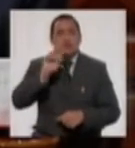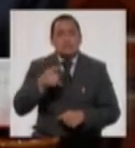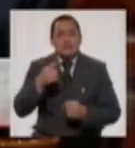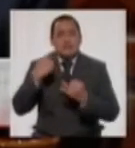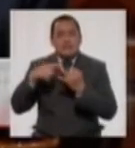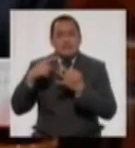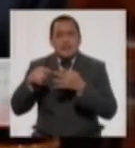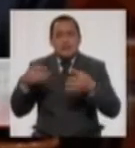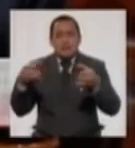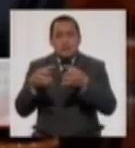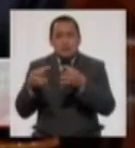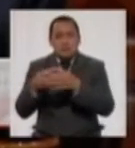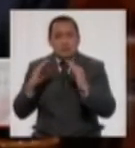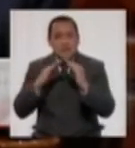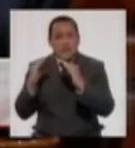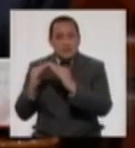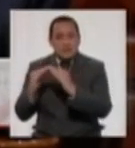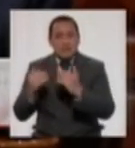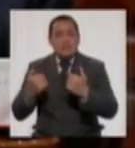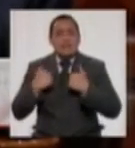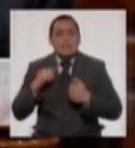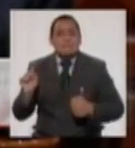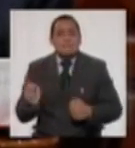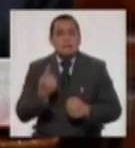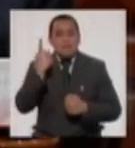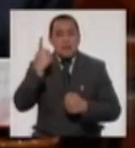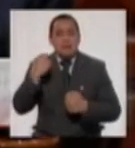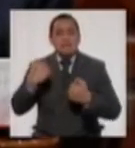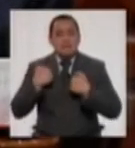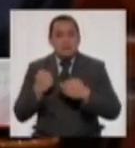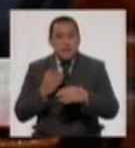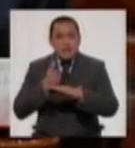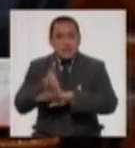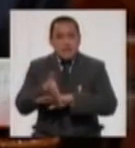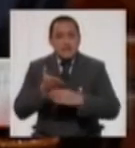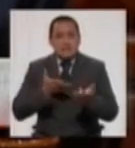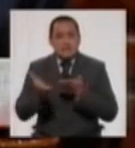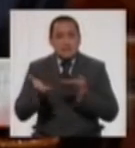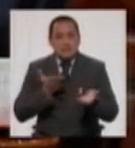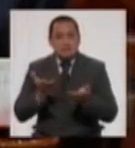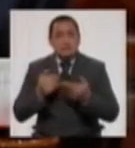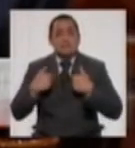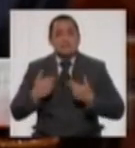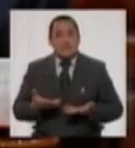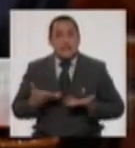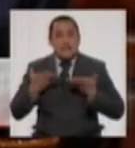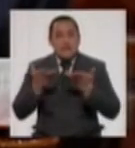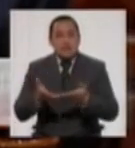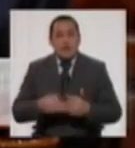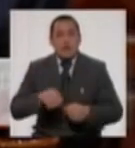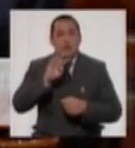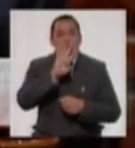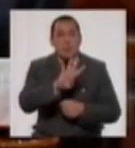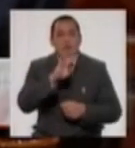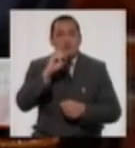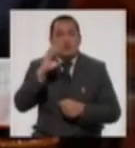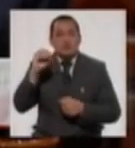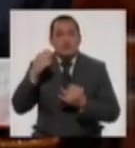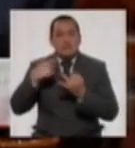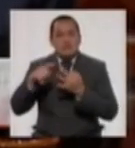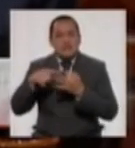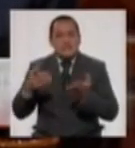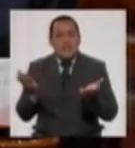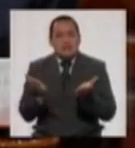que por primera vez tienen acceso a este servicio se ha incorporado a 400 escuelas